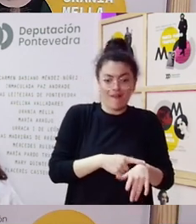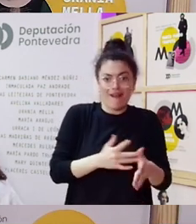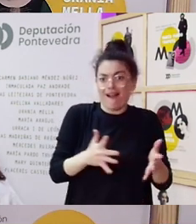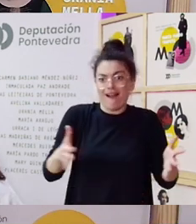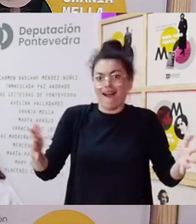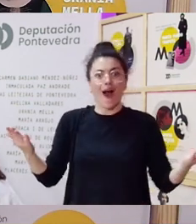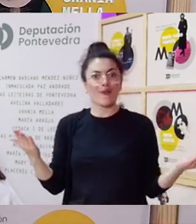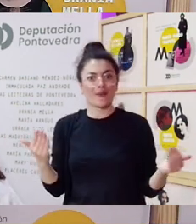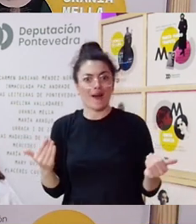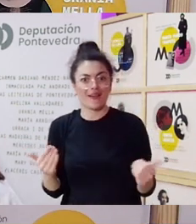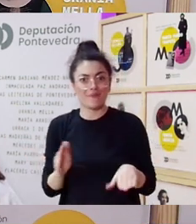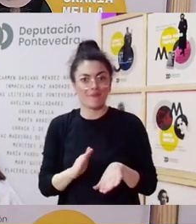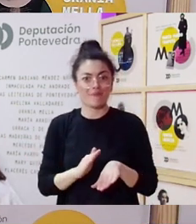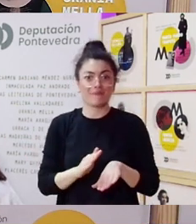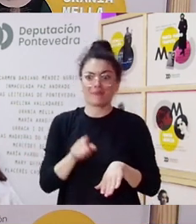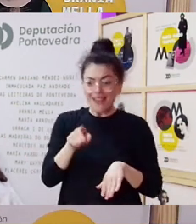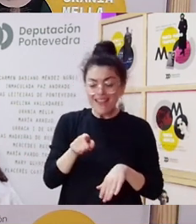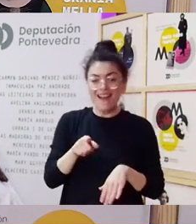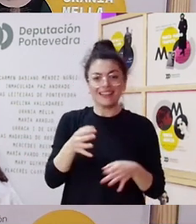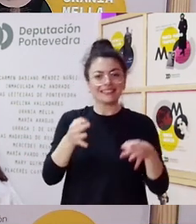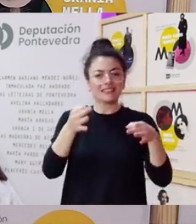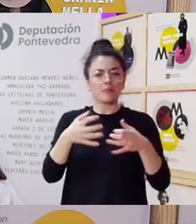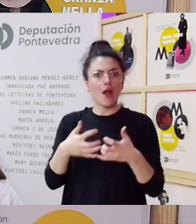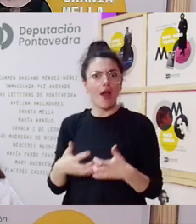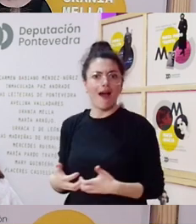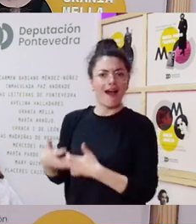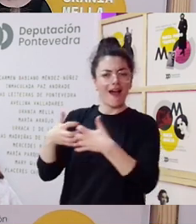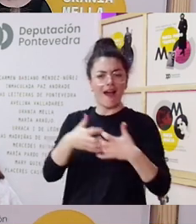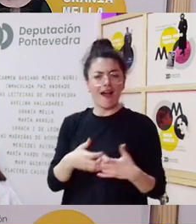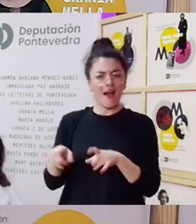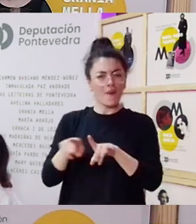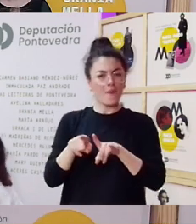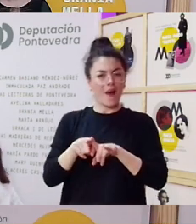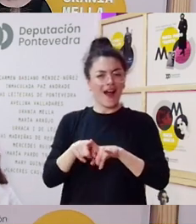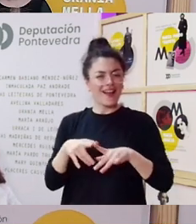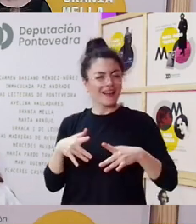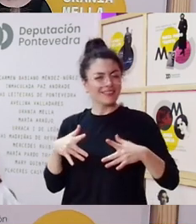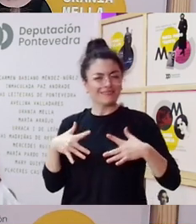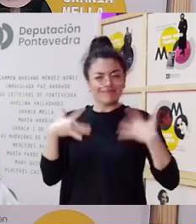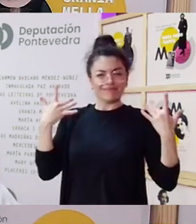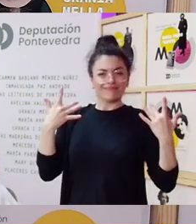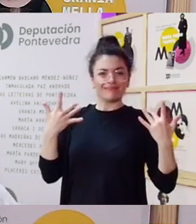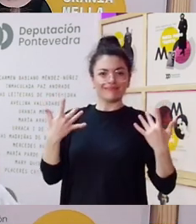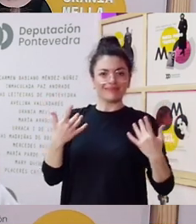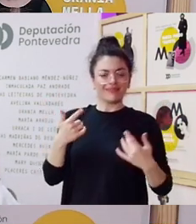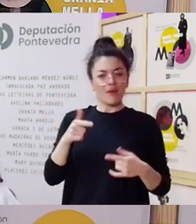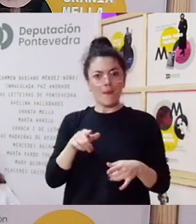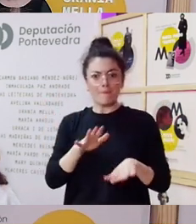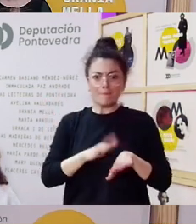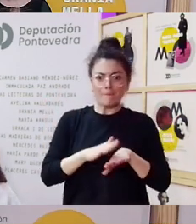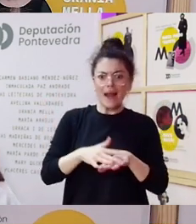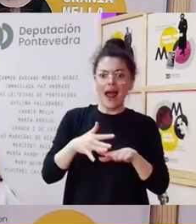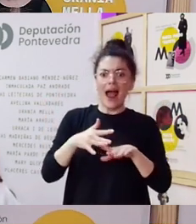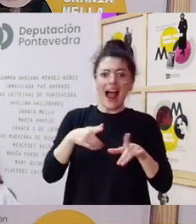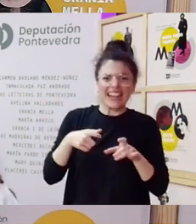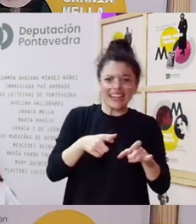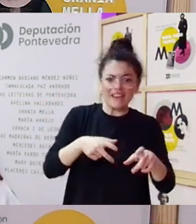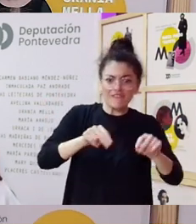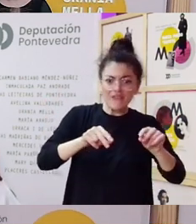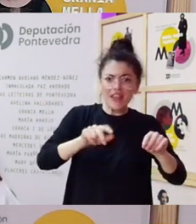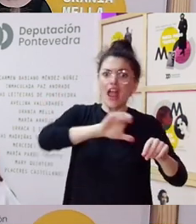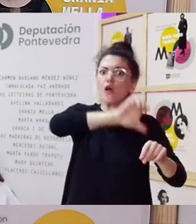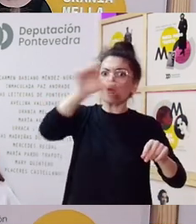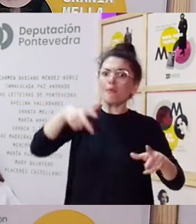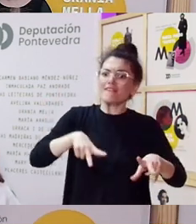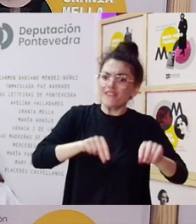E ela sempre loitando, sempre. Con esa ilusión sempre. De, bueno, de que se acabase a guerra en Europa e